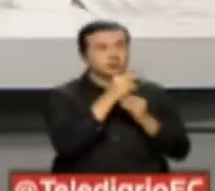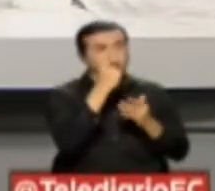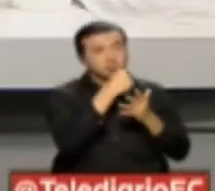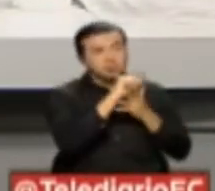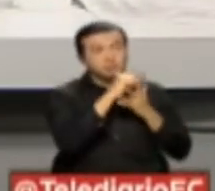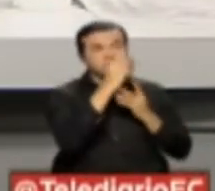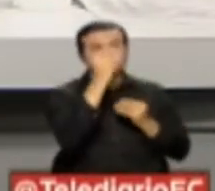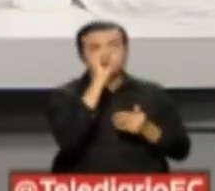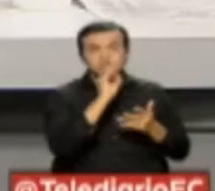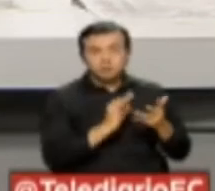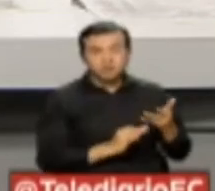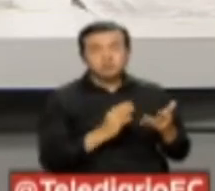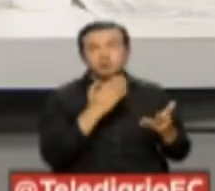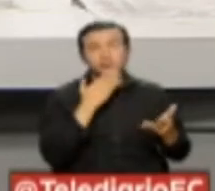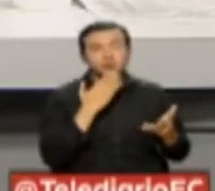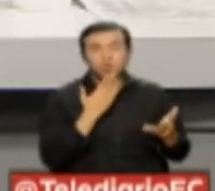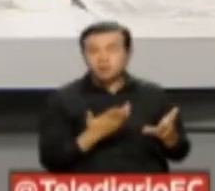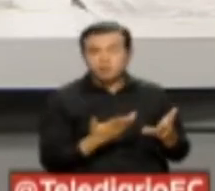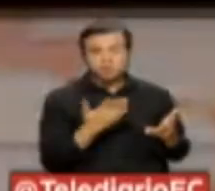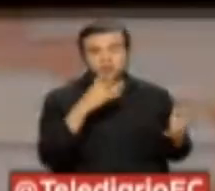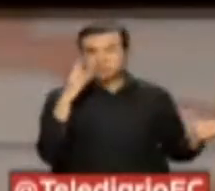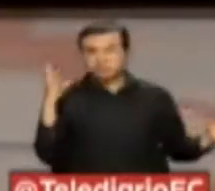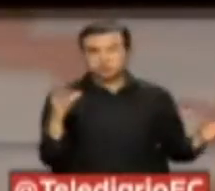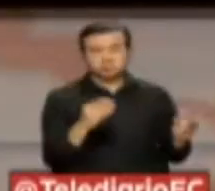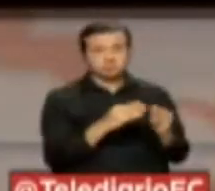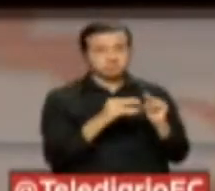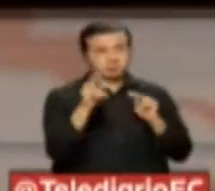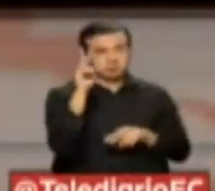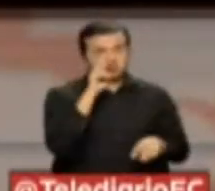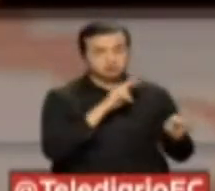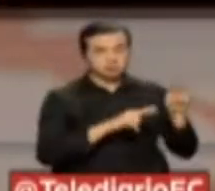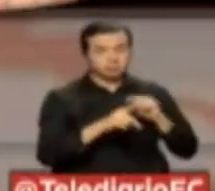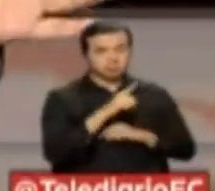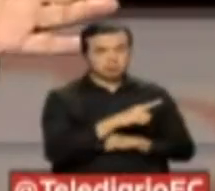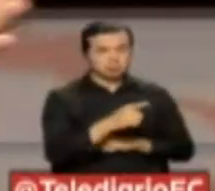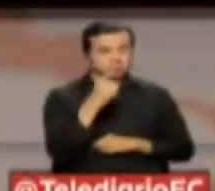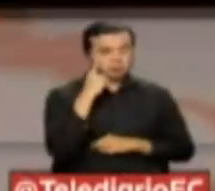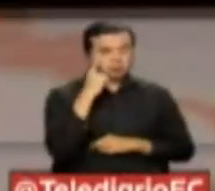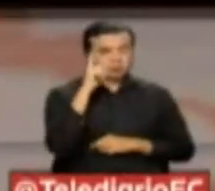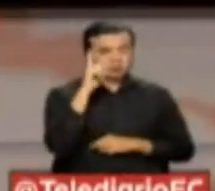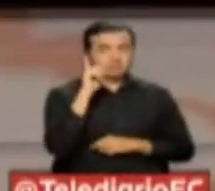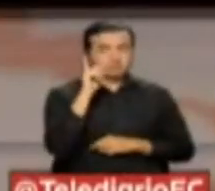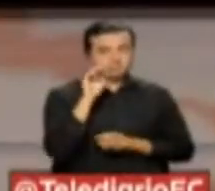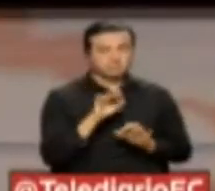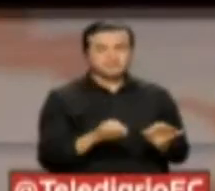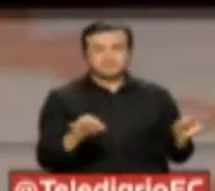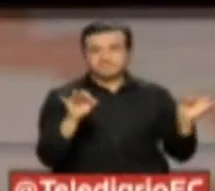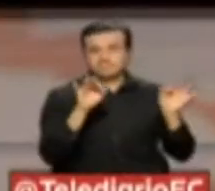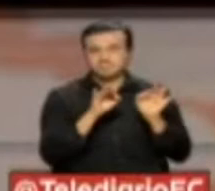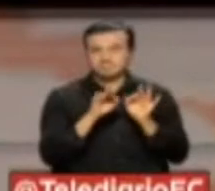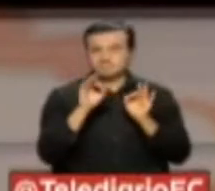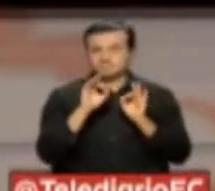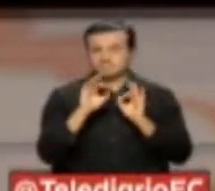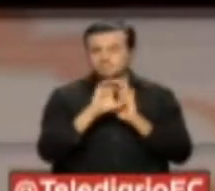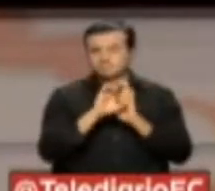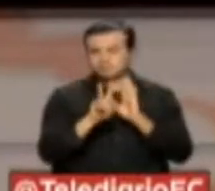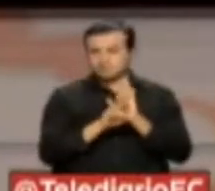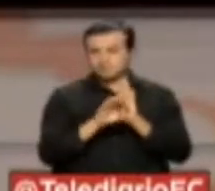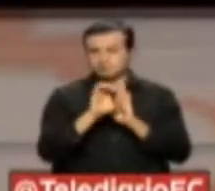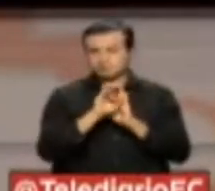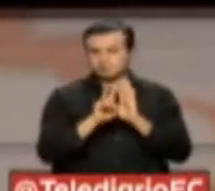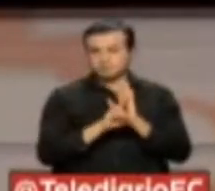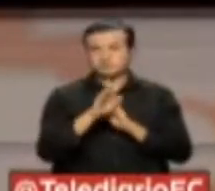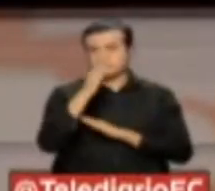presupuesto que tuvo esta superintendencia entonces yo creo que es importante la persona que va de acuerdo al curry con otra persona que